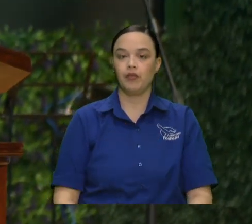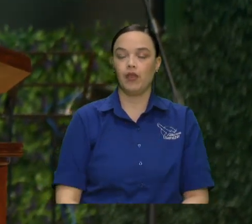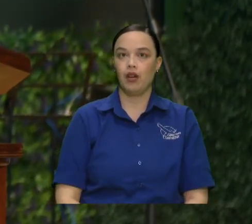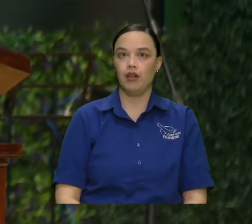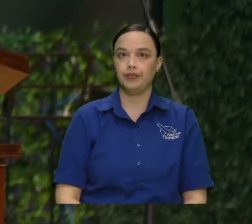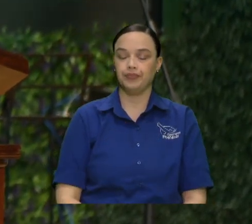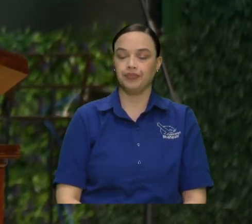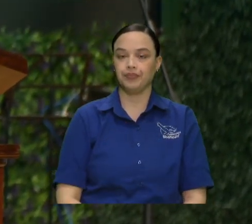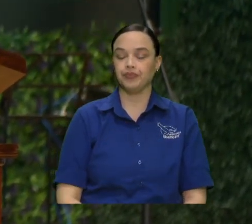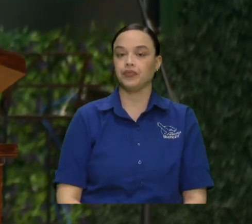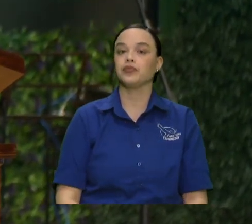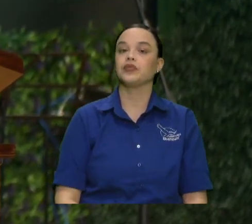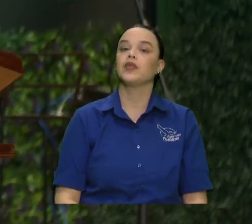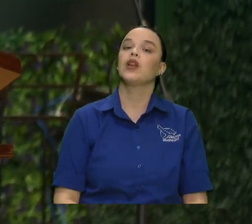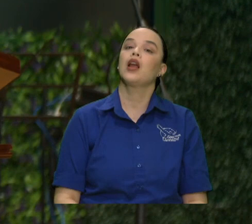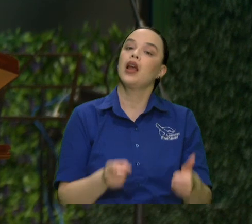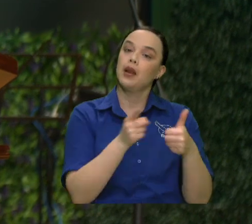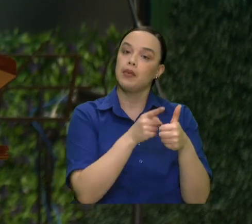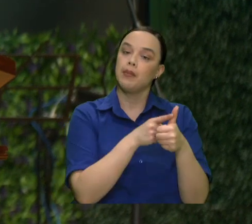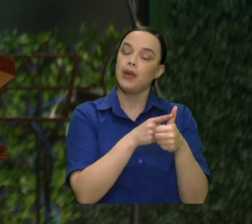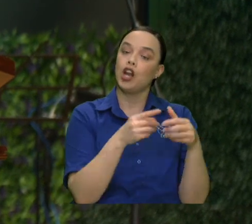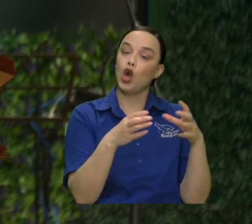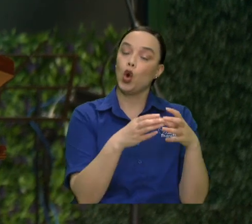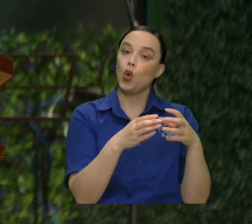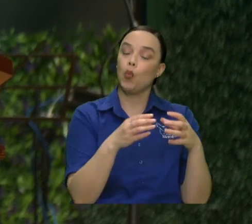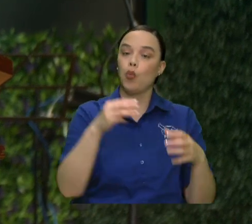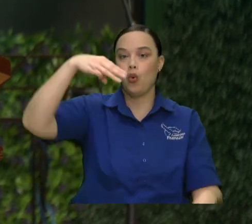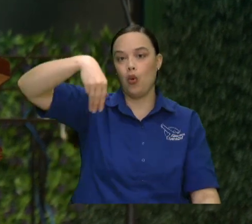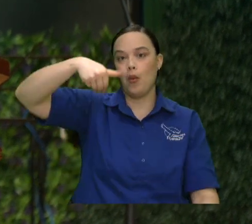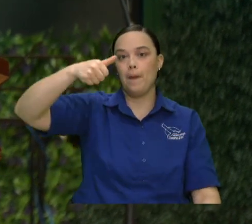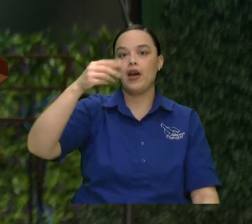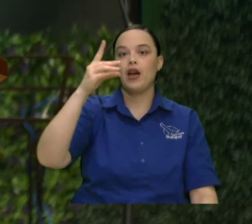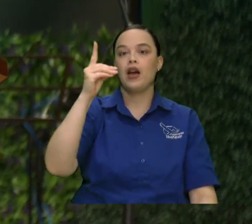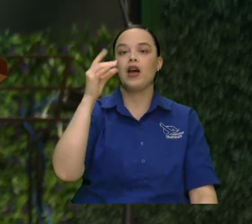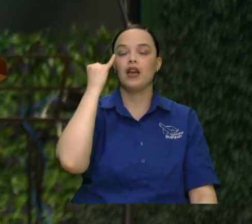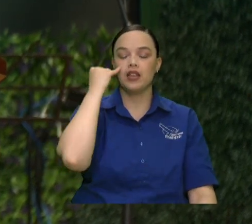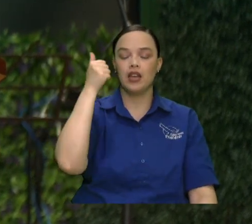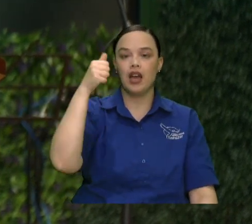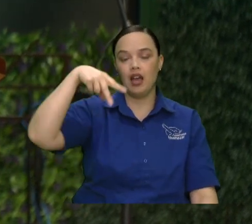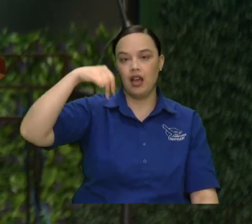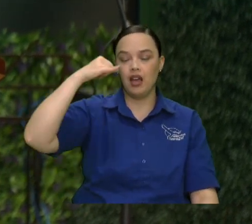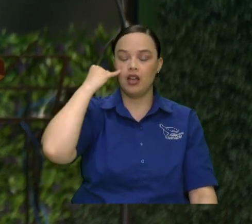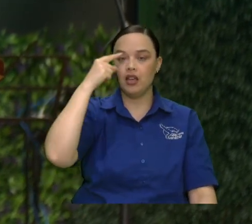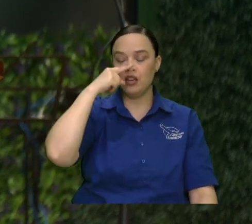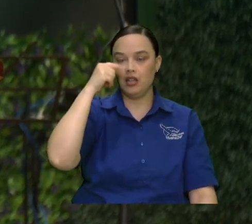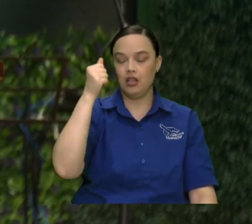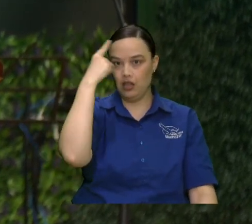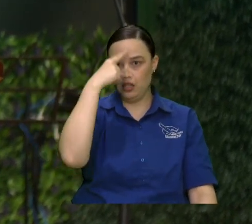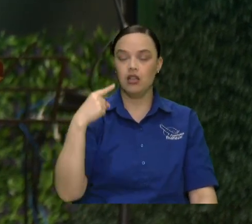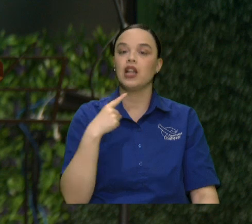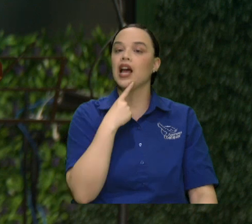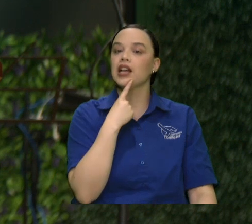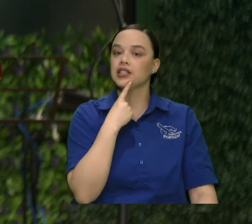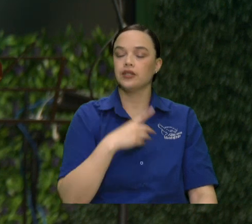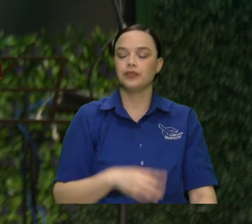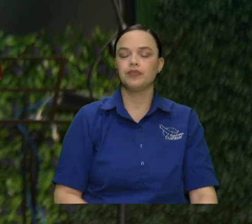los madianitas es esta palabra en hebreo la 40 80 que es miriam mire que significa